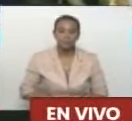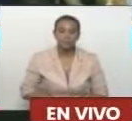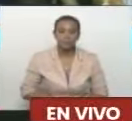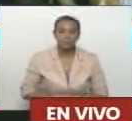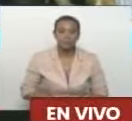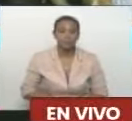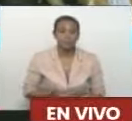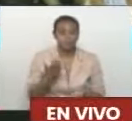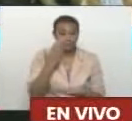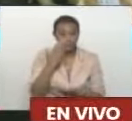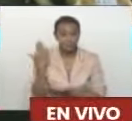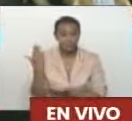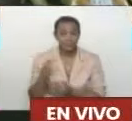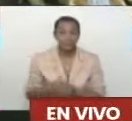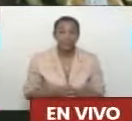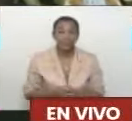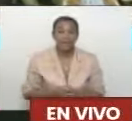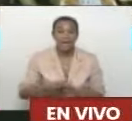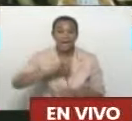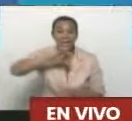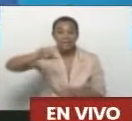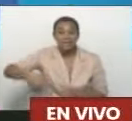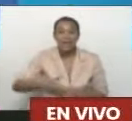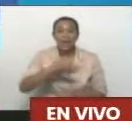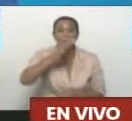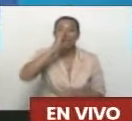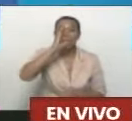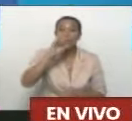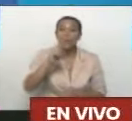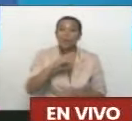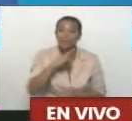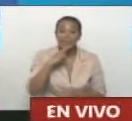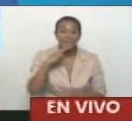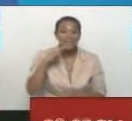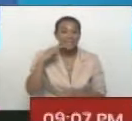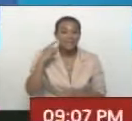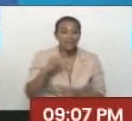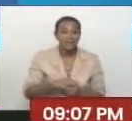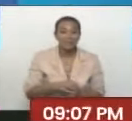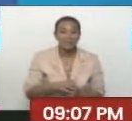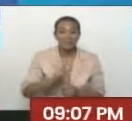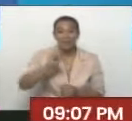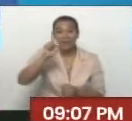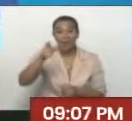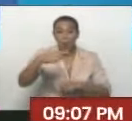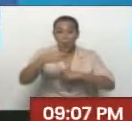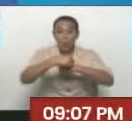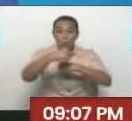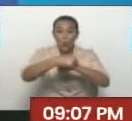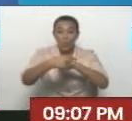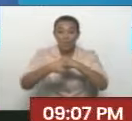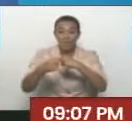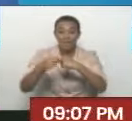Mire, este jugo también es de la tradición, jugo de guanábana.